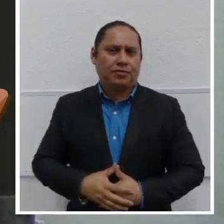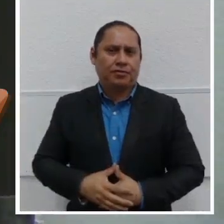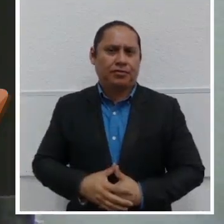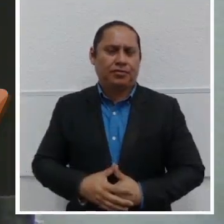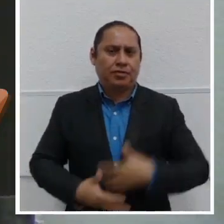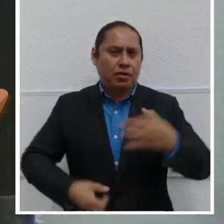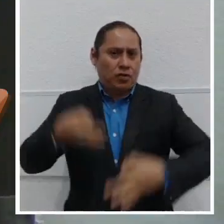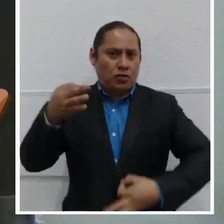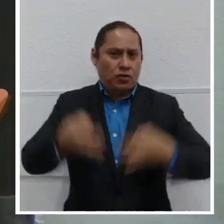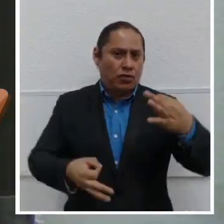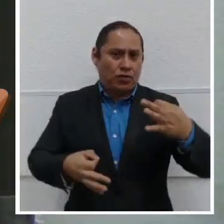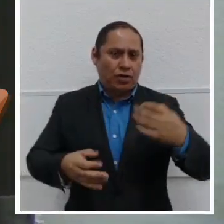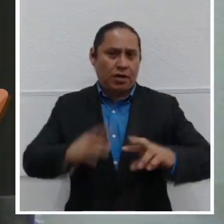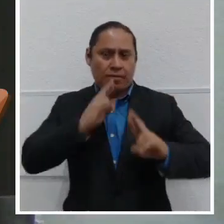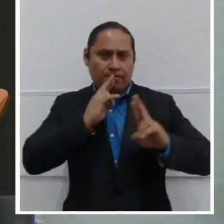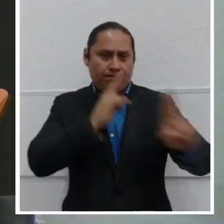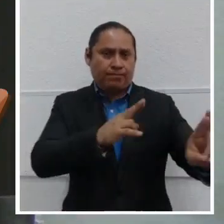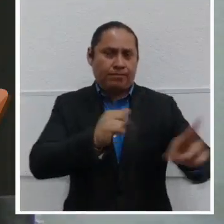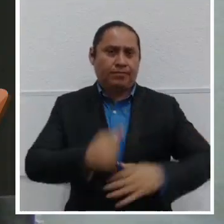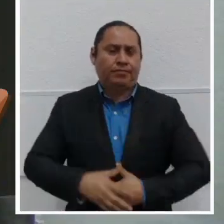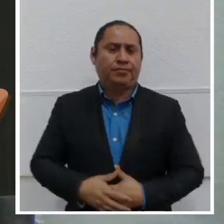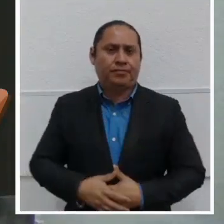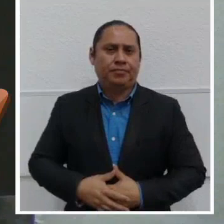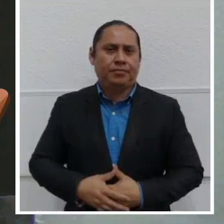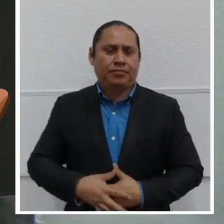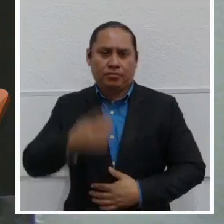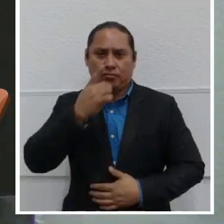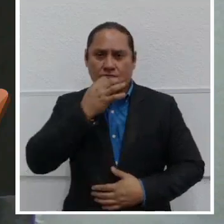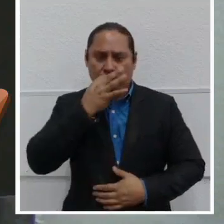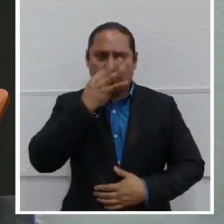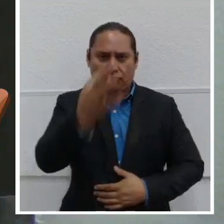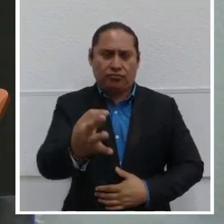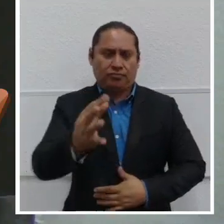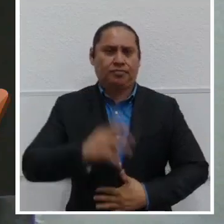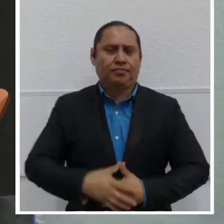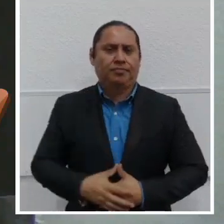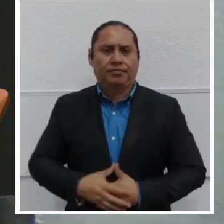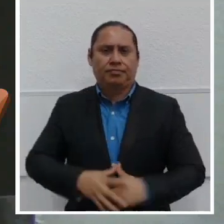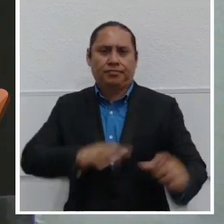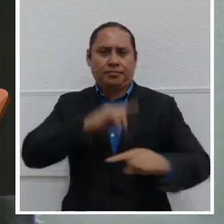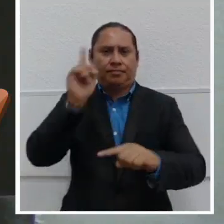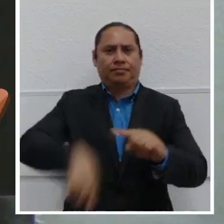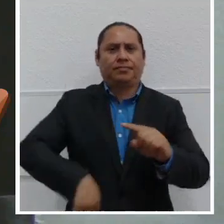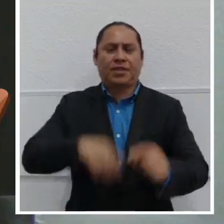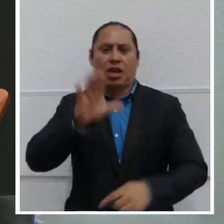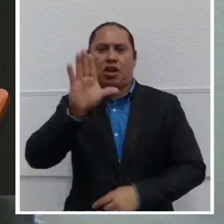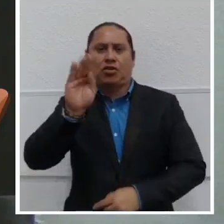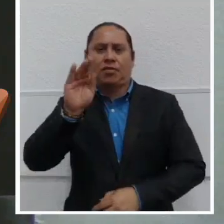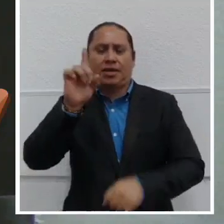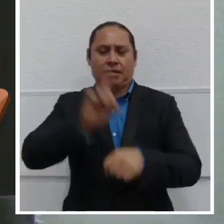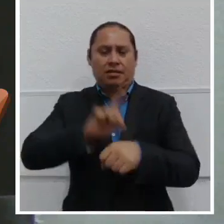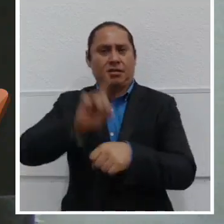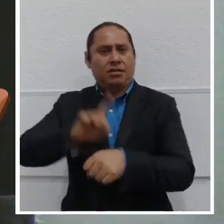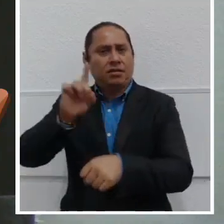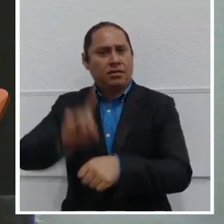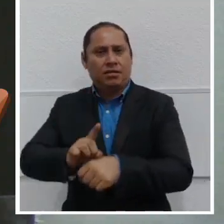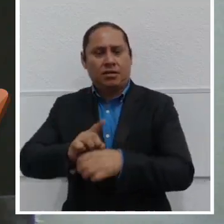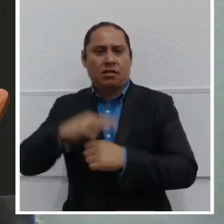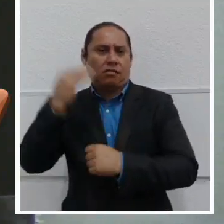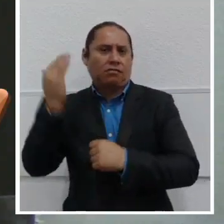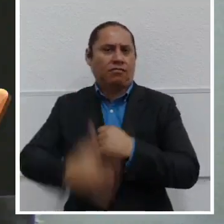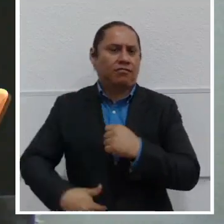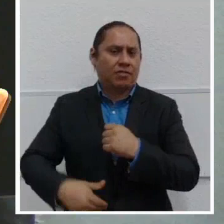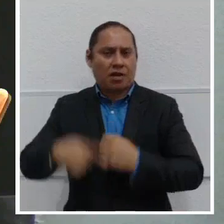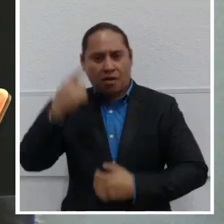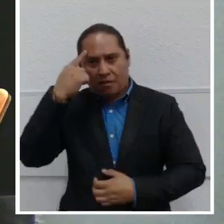sentencia y la suprema corte de justicia donde manifestaba quitar los noventa días como el término para